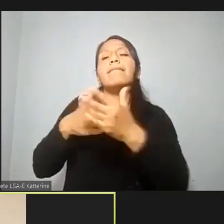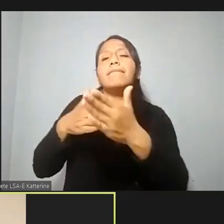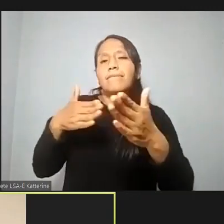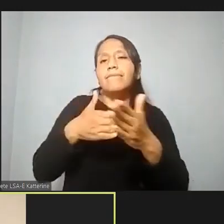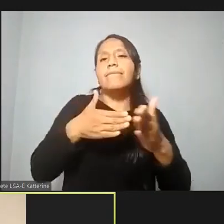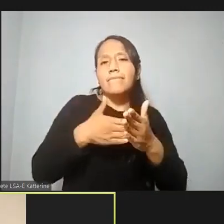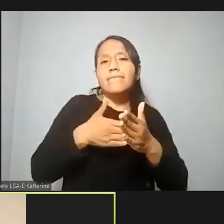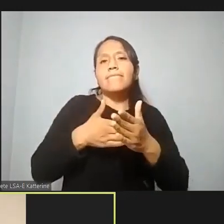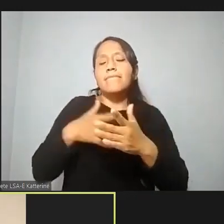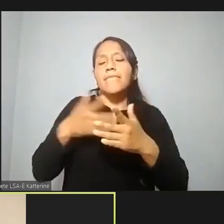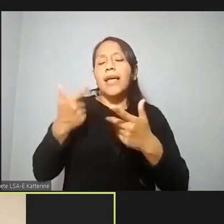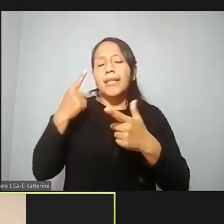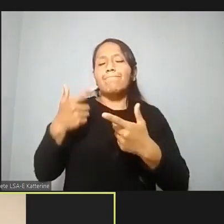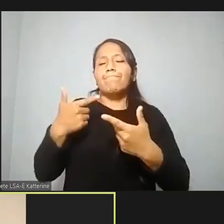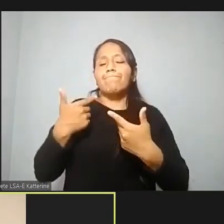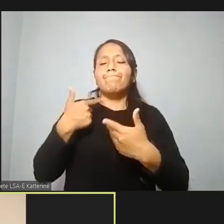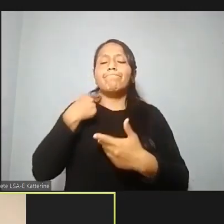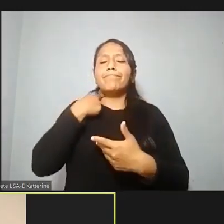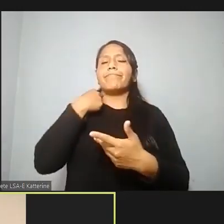quedamos expuestas.